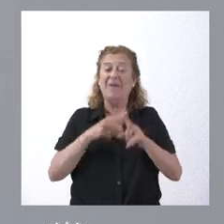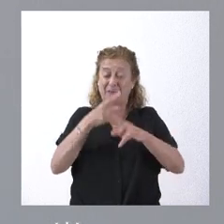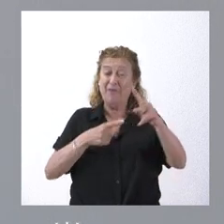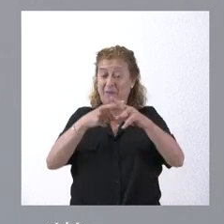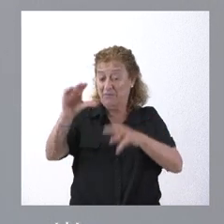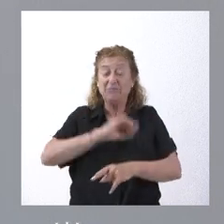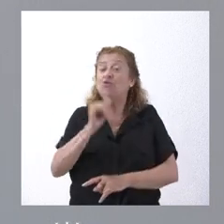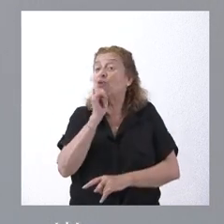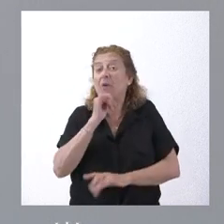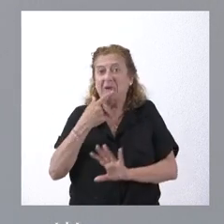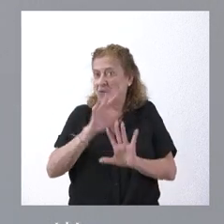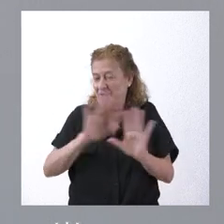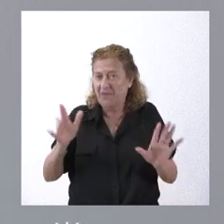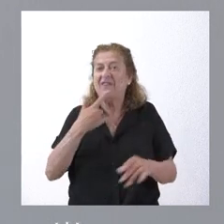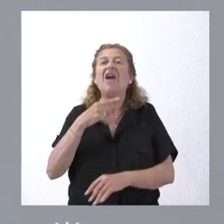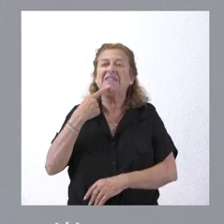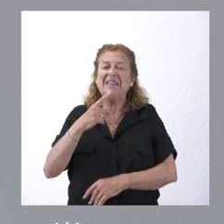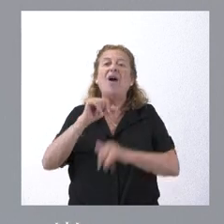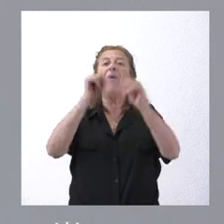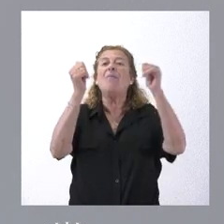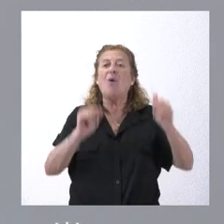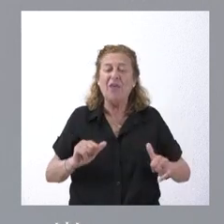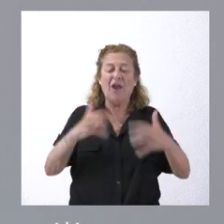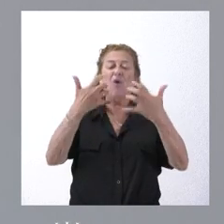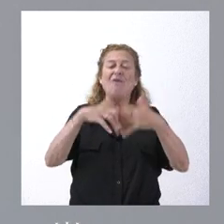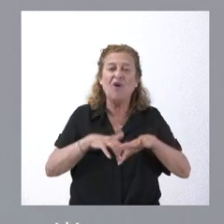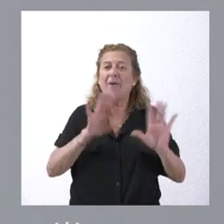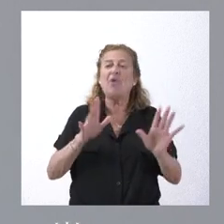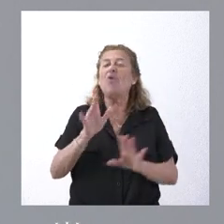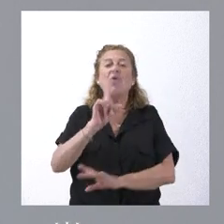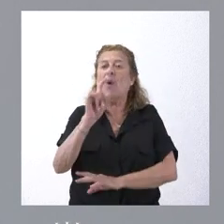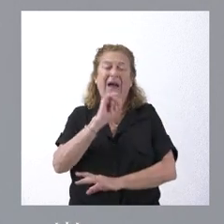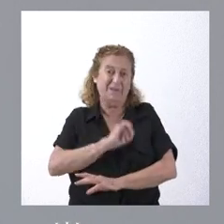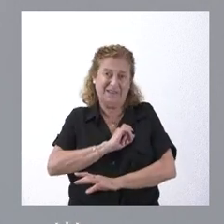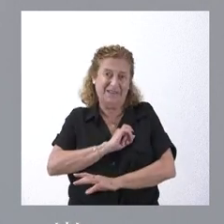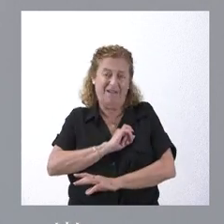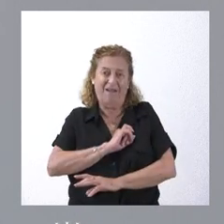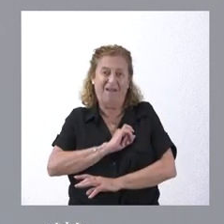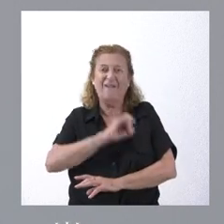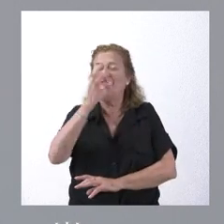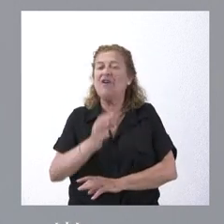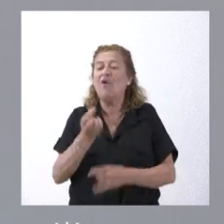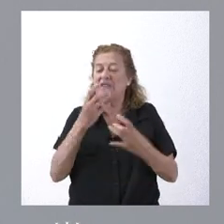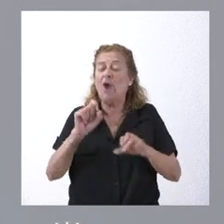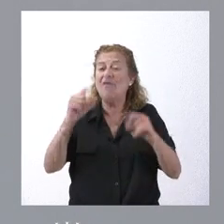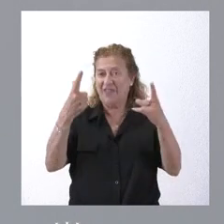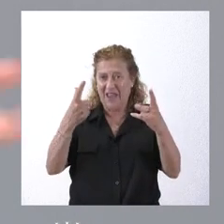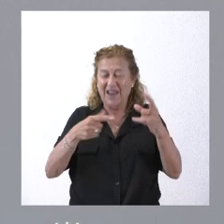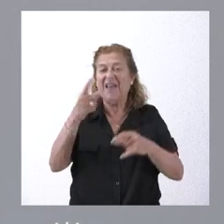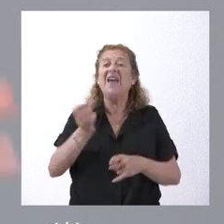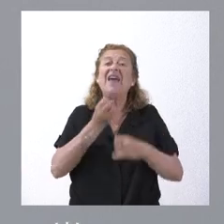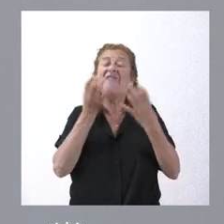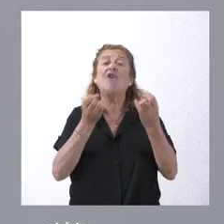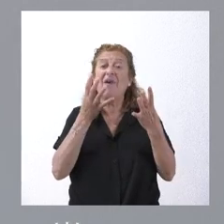comunicado. Se nos ha hablado, lógicamente, del modelo, del mecanismo, pero no se nos ha informado oficialmente, y esa información la